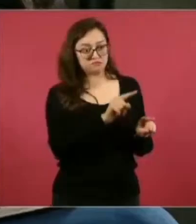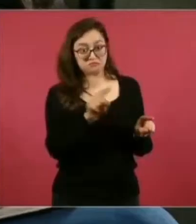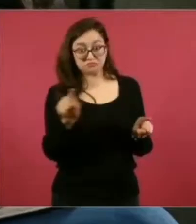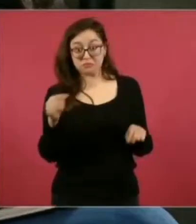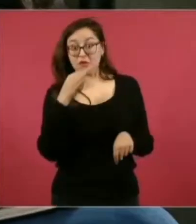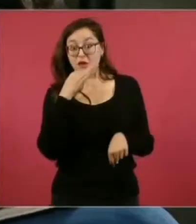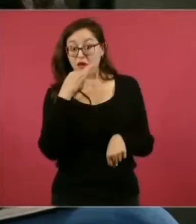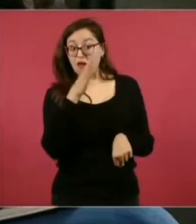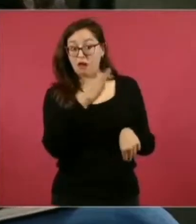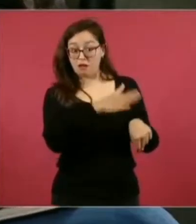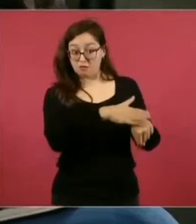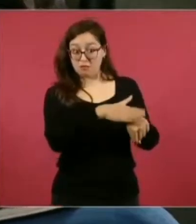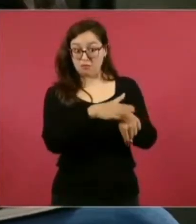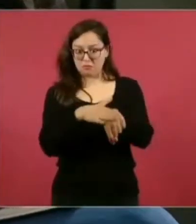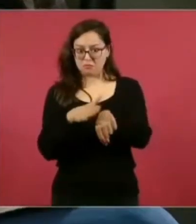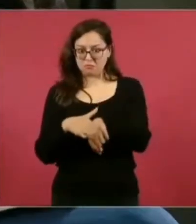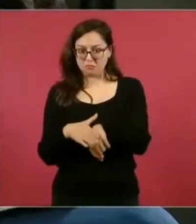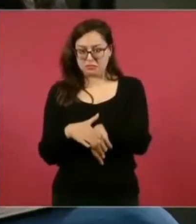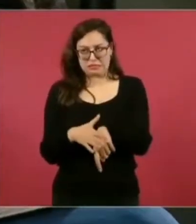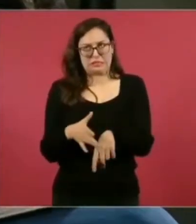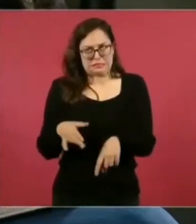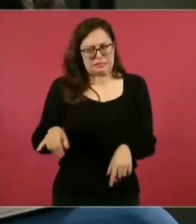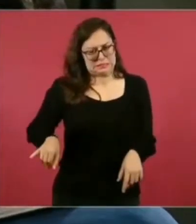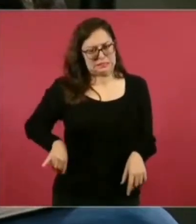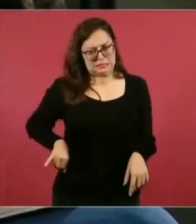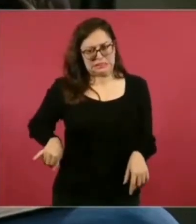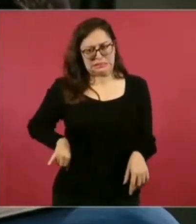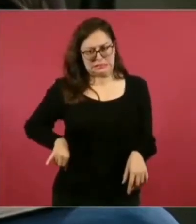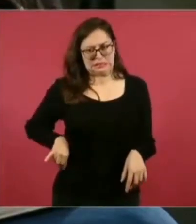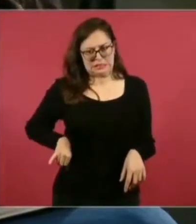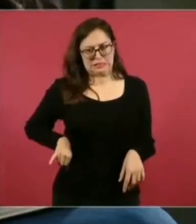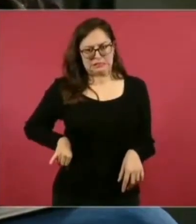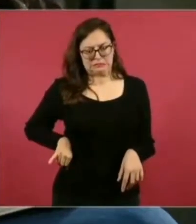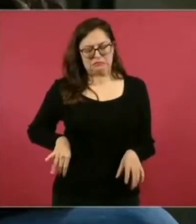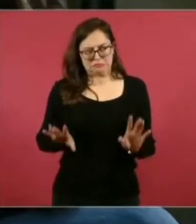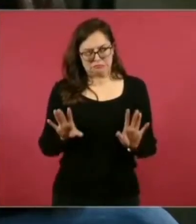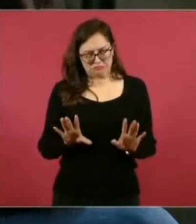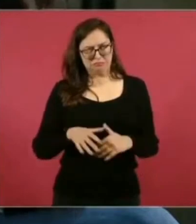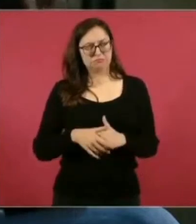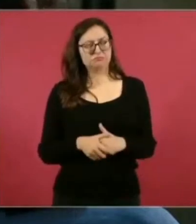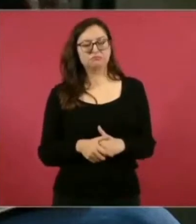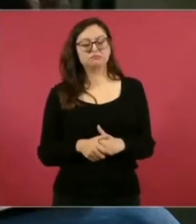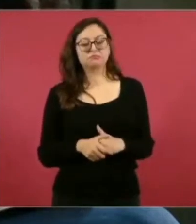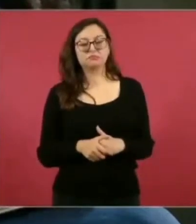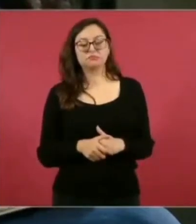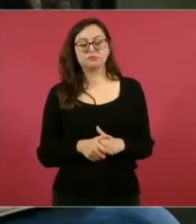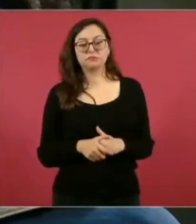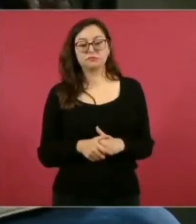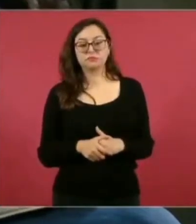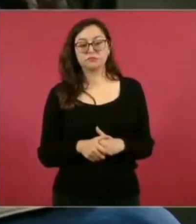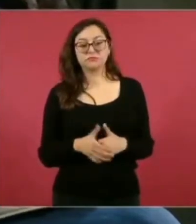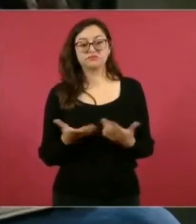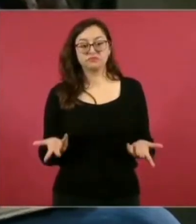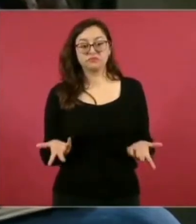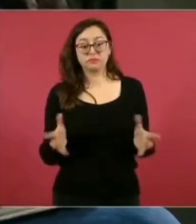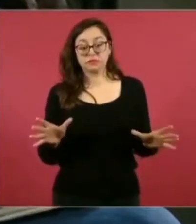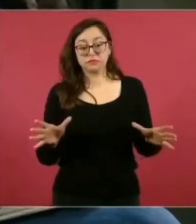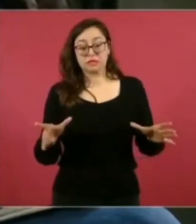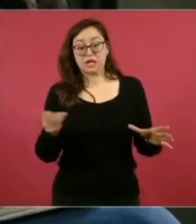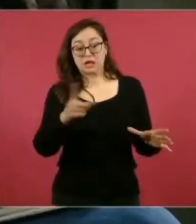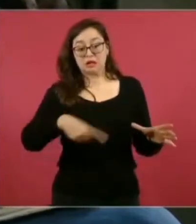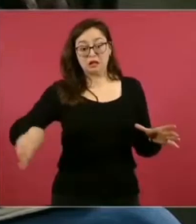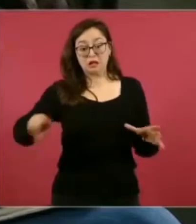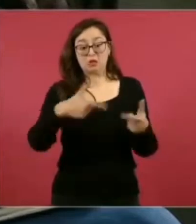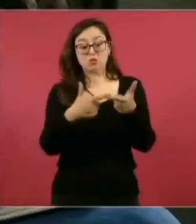advertía algo que me parece ahora muy interesante, desde siempre, pero ahora me parece muy interesante, que debían ustedes cuidar al